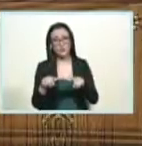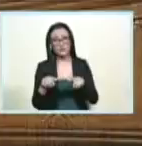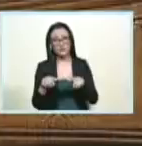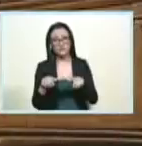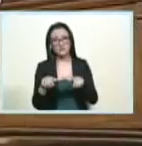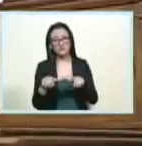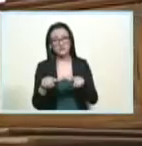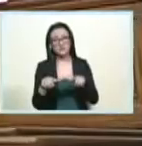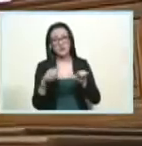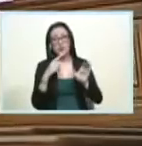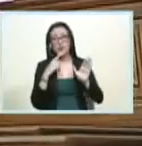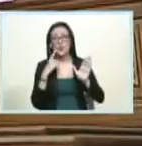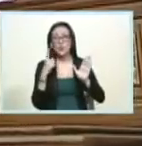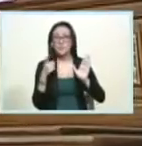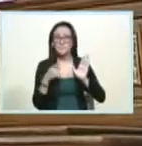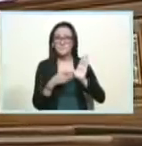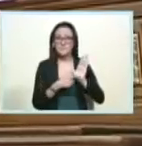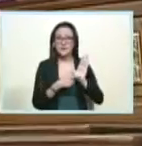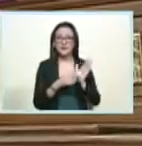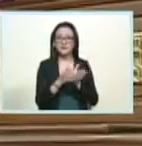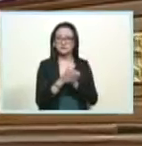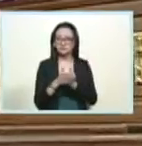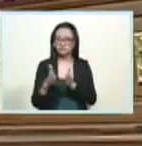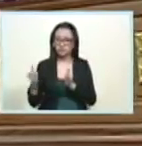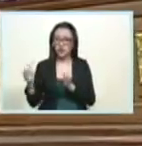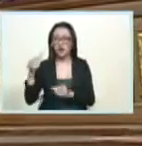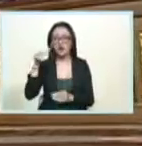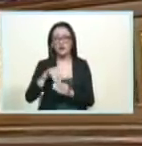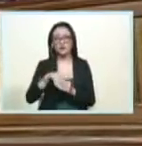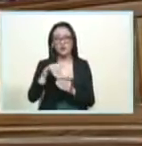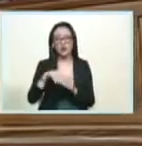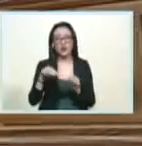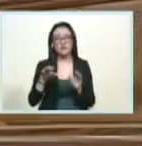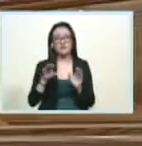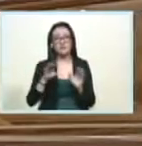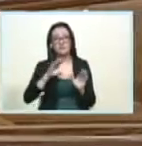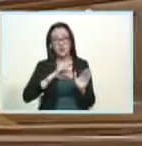a cumplir el ciclo electoral constitucional